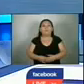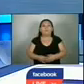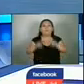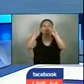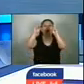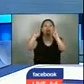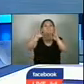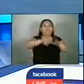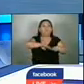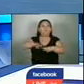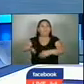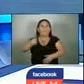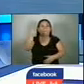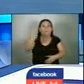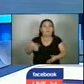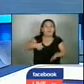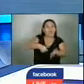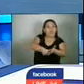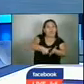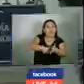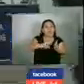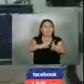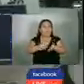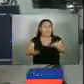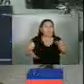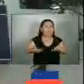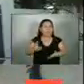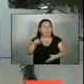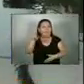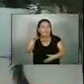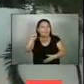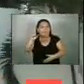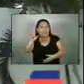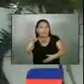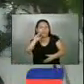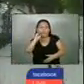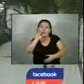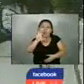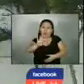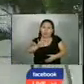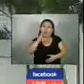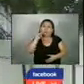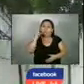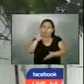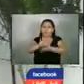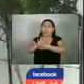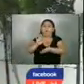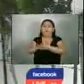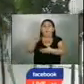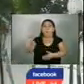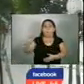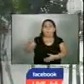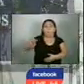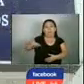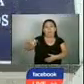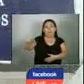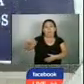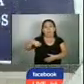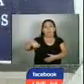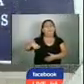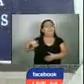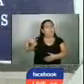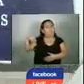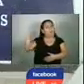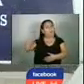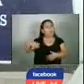Otros temas, el alcalde de Mexicano, Saúl Meléndez, confirmó que tuvo un reciente aumento salarial tras abordar el tema junto